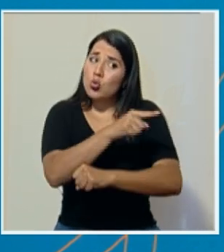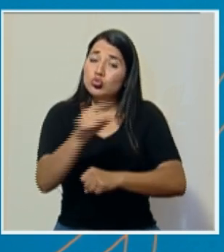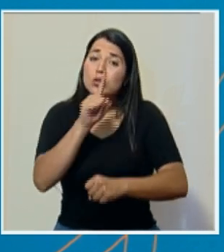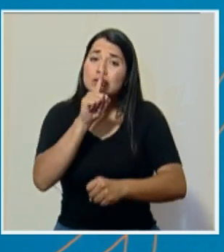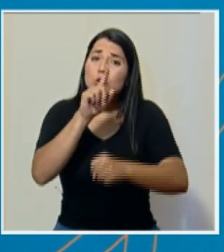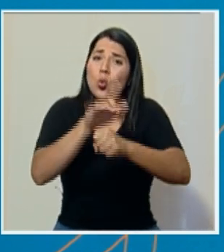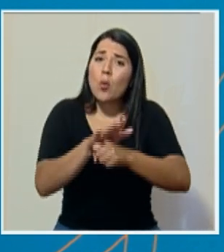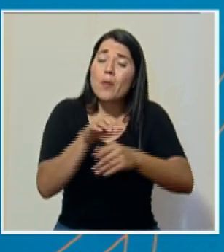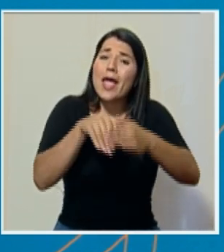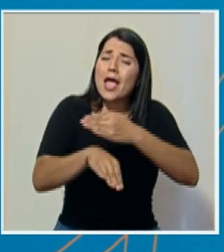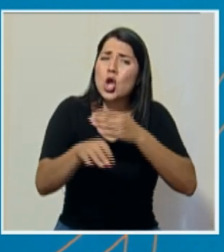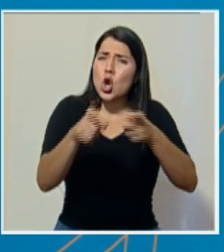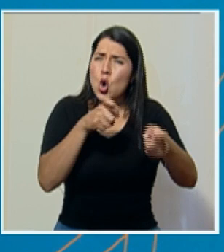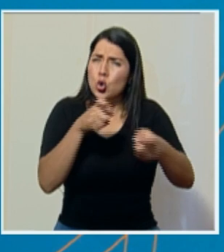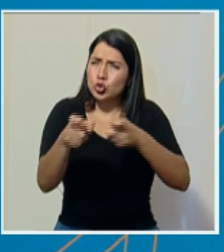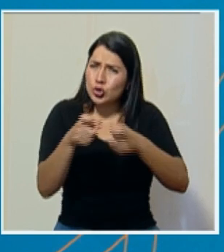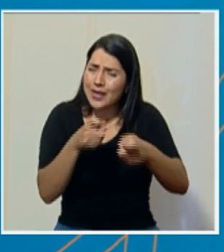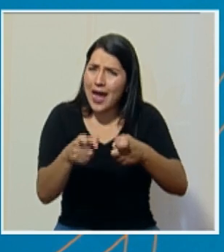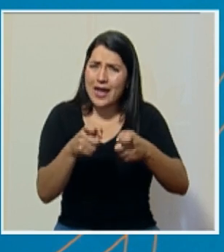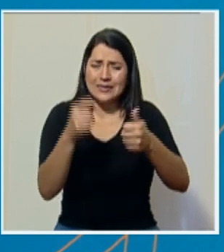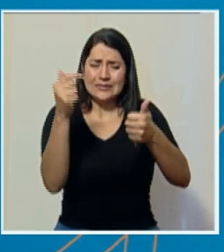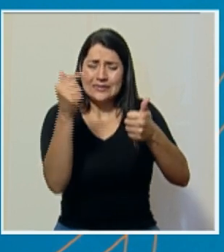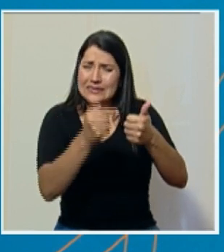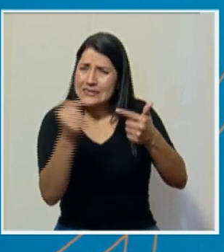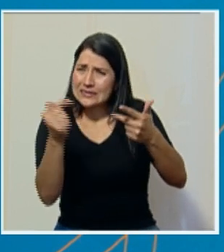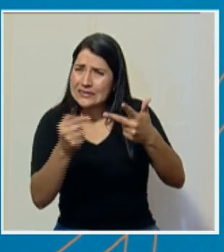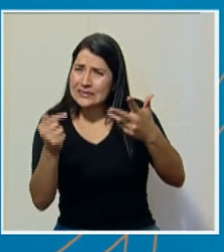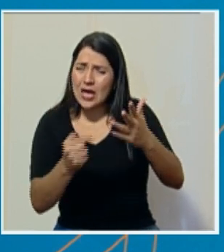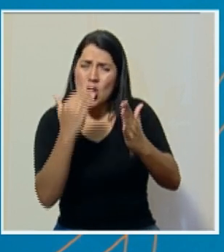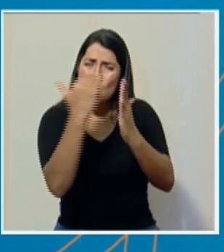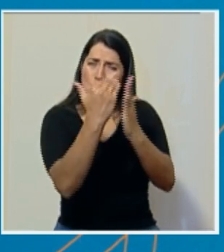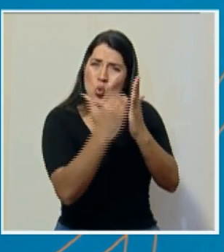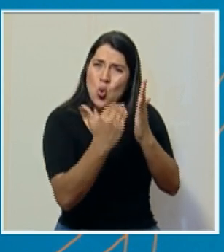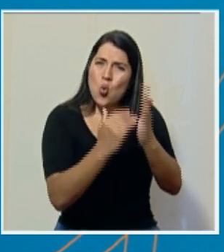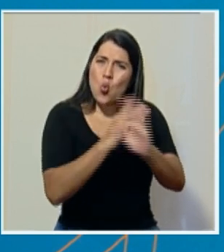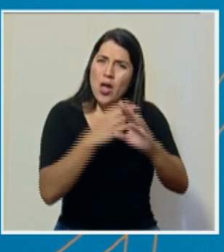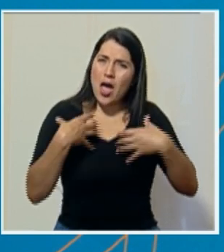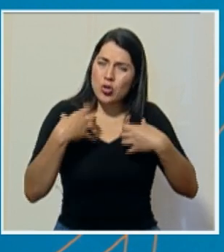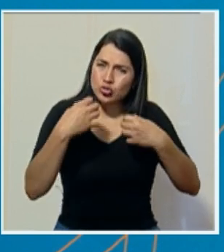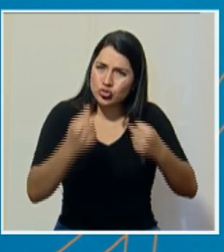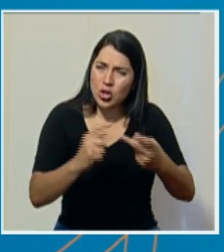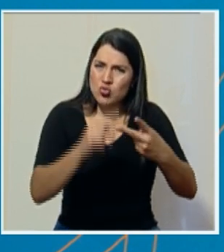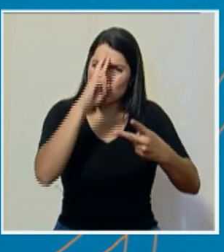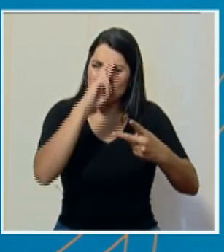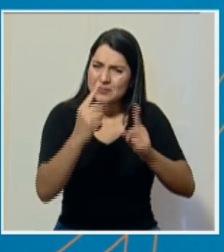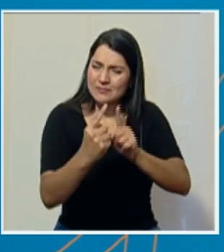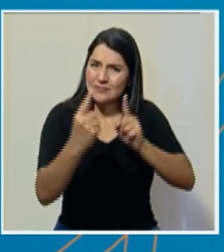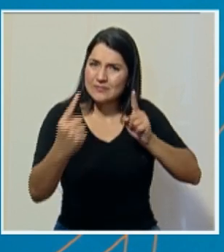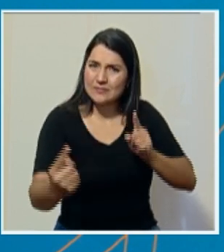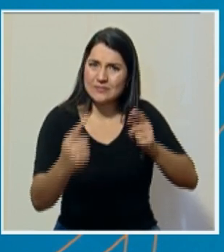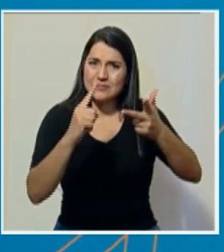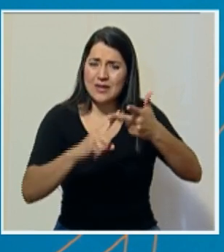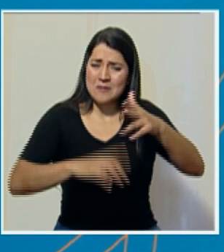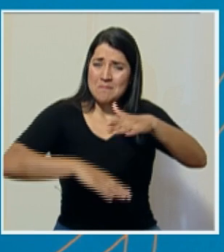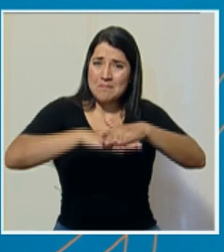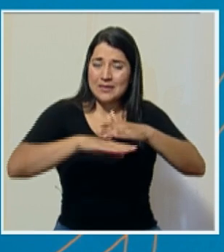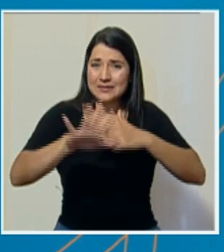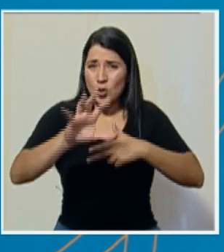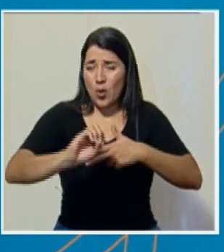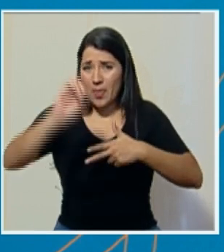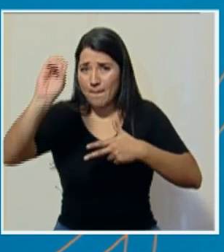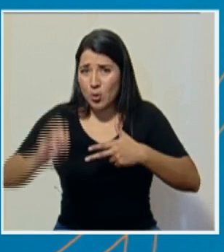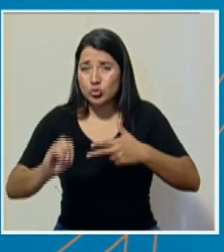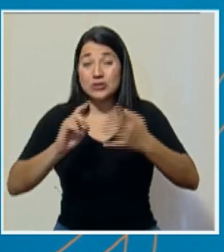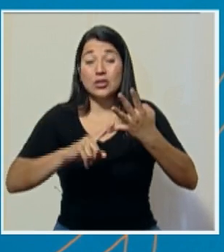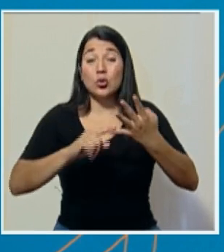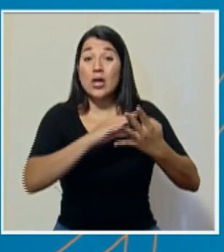cumplir en el control de sus aforos, estrictas medidas, guardando los respectivos distanciamientos y atendiendo a